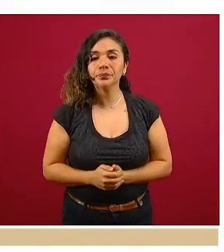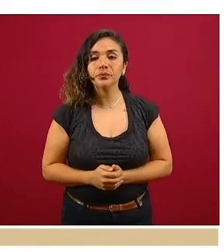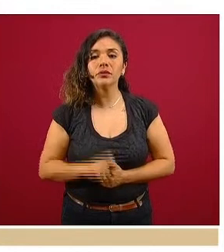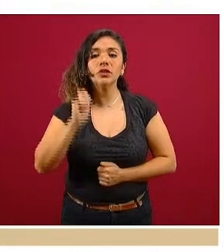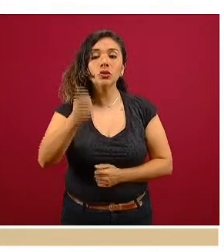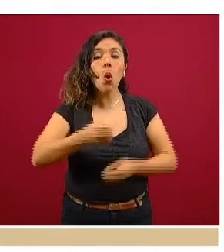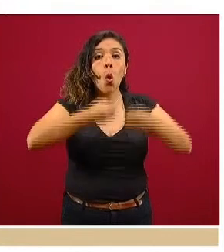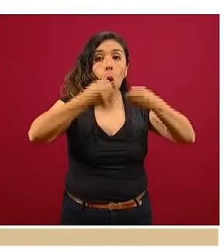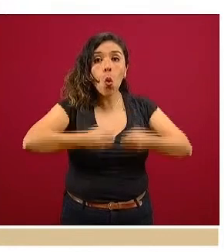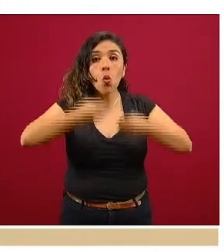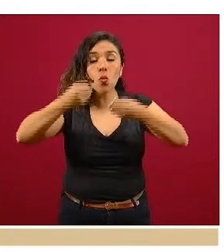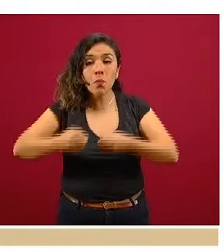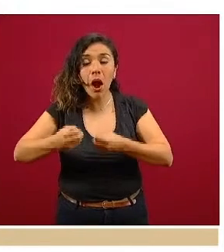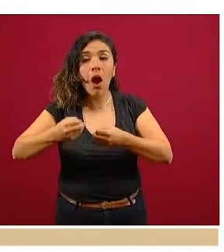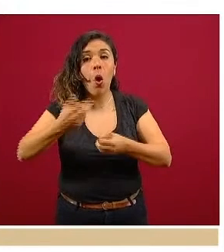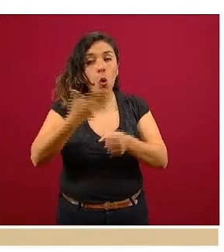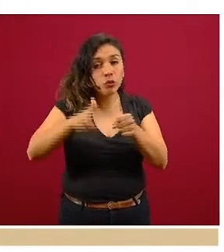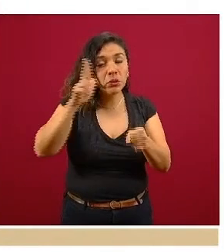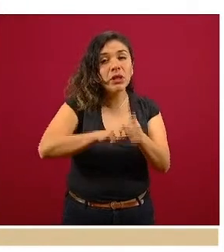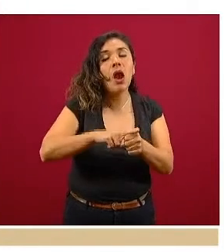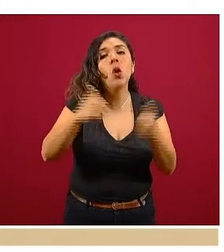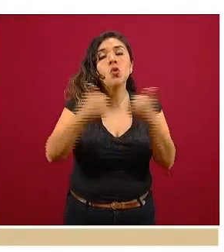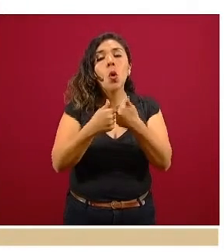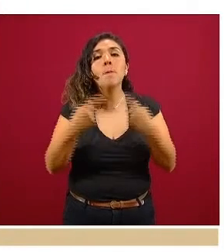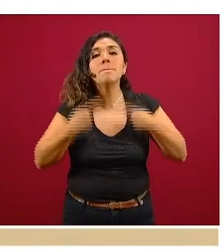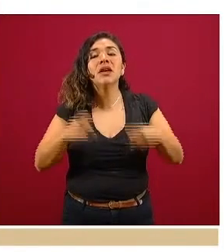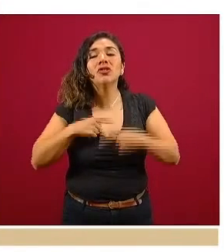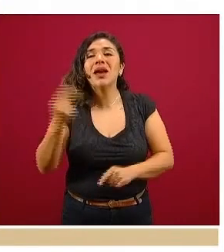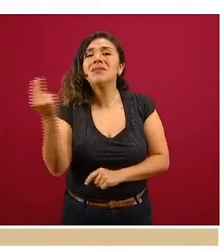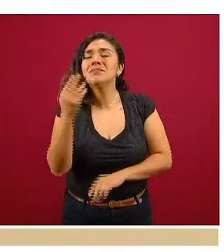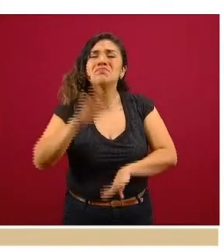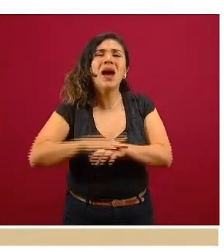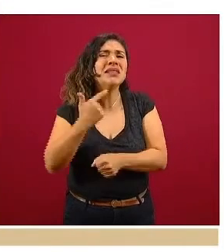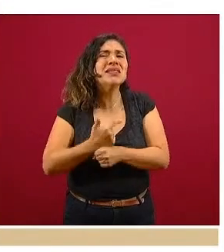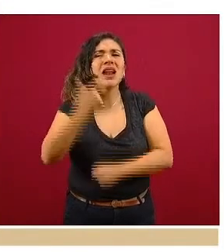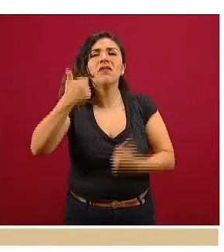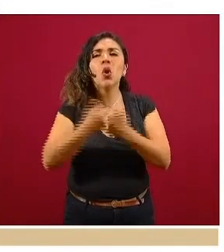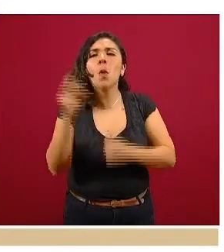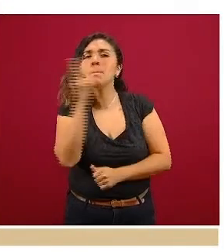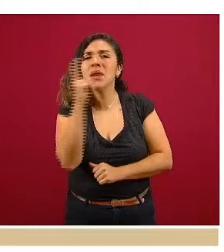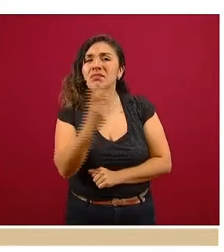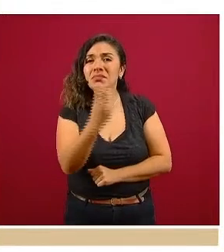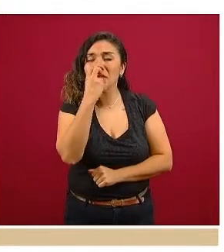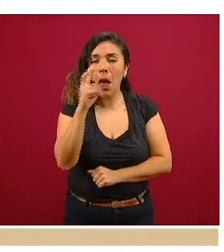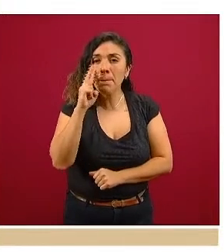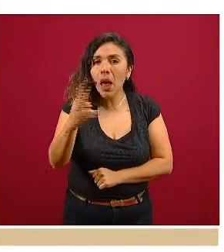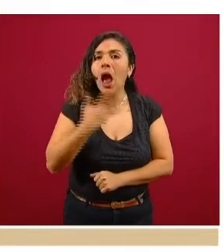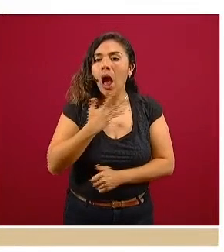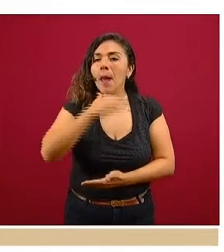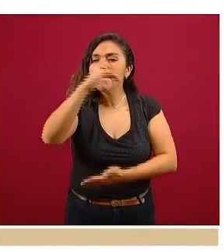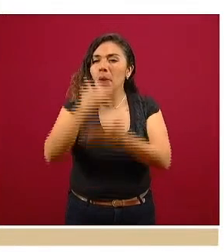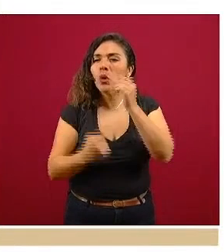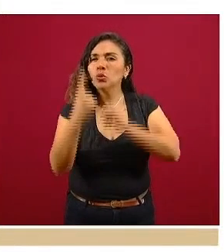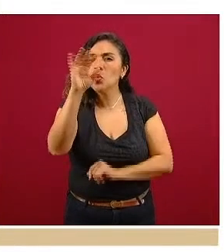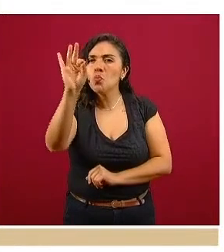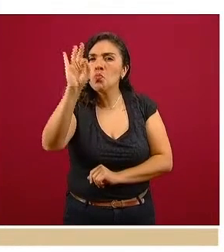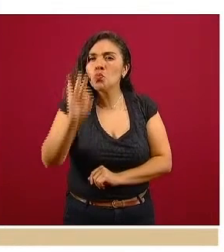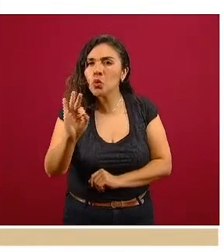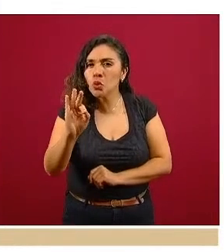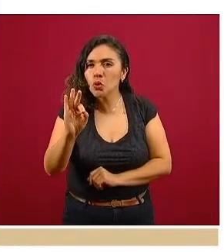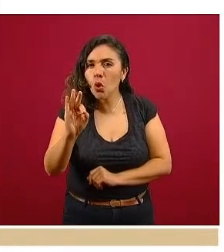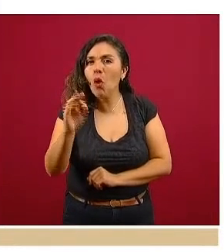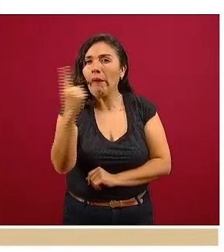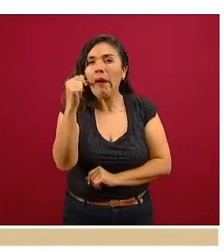la ocupación y disponibilidad de camas con ventilador para los pacientes críticos. Aquí sí tuvimos una disminución de un punto porcentual en